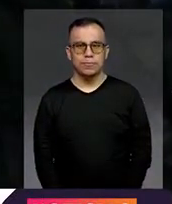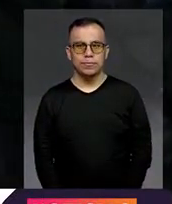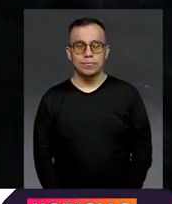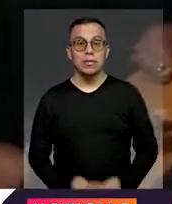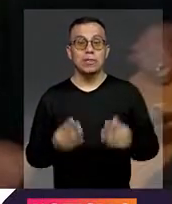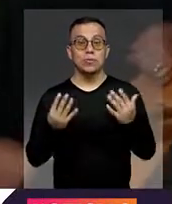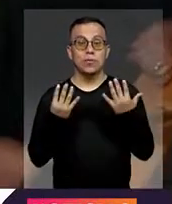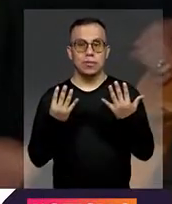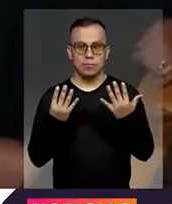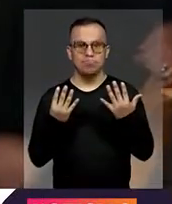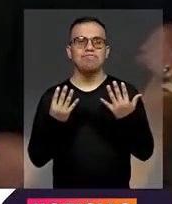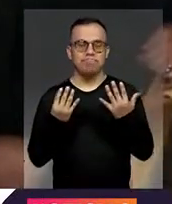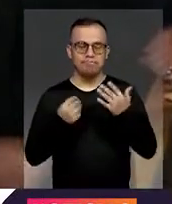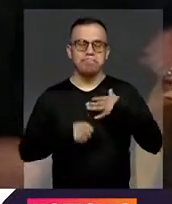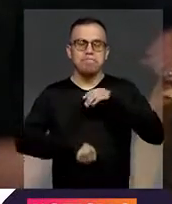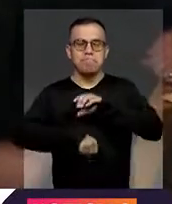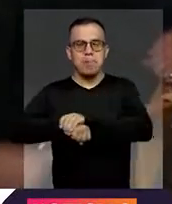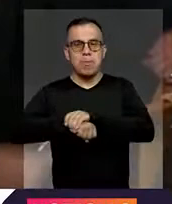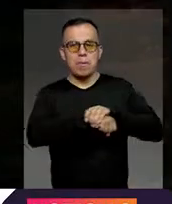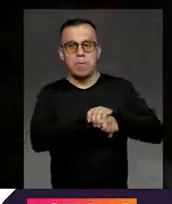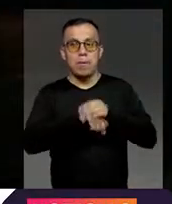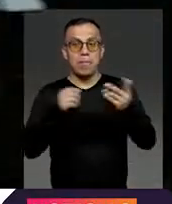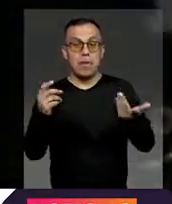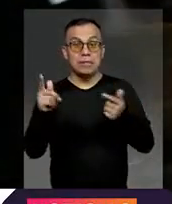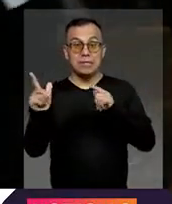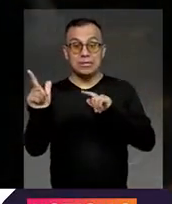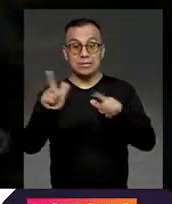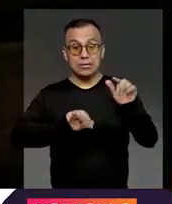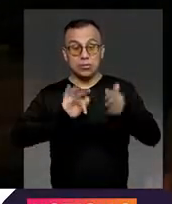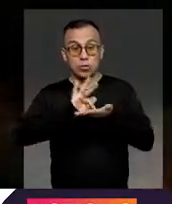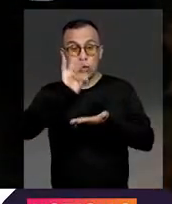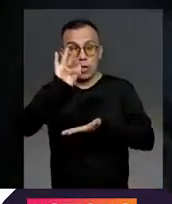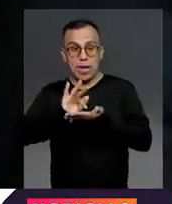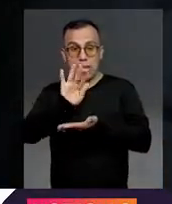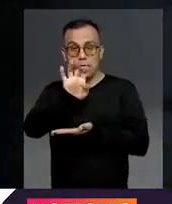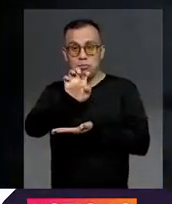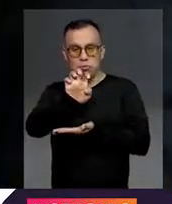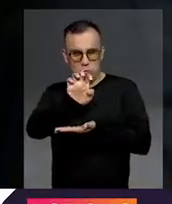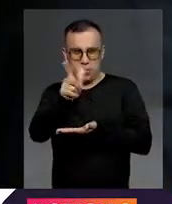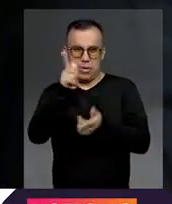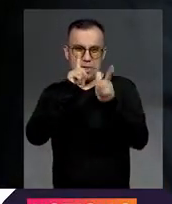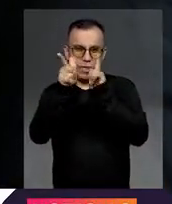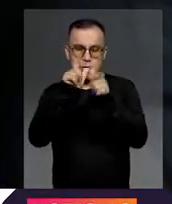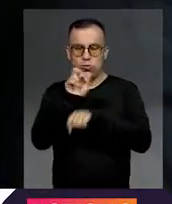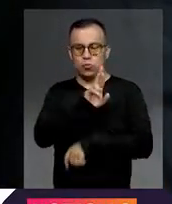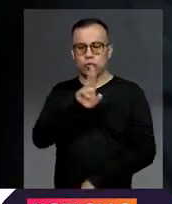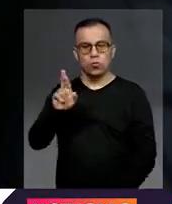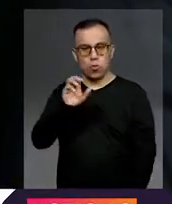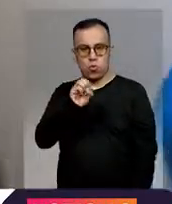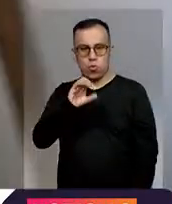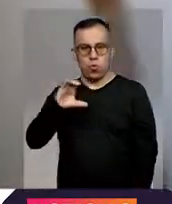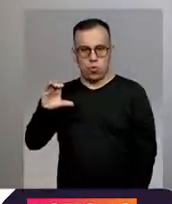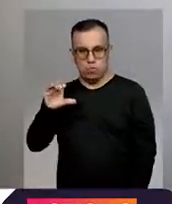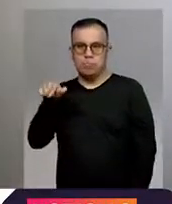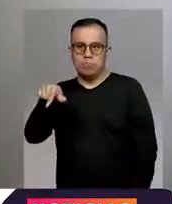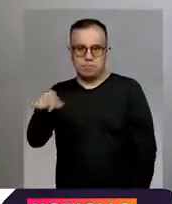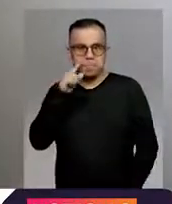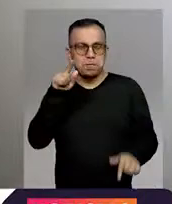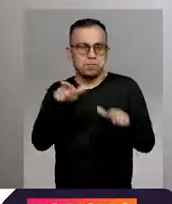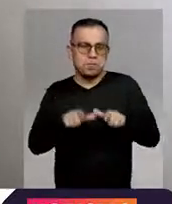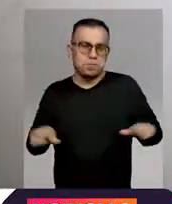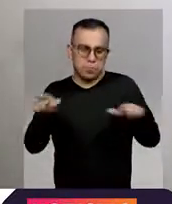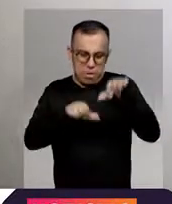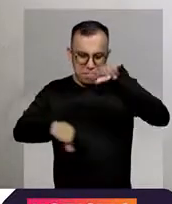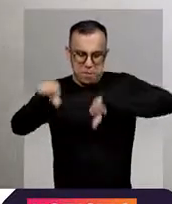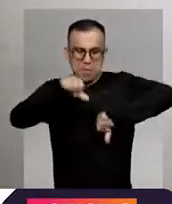9 personas fueron capturadas y más de 80 toneladas de licor falsificado fueron decomisadas en una bodega al suroccidente de Bogotá. En el lugar